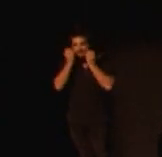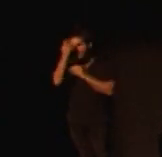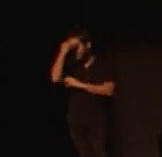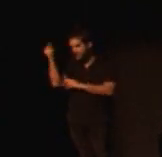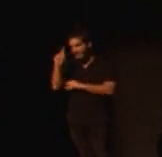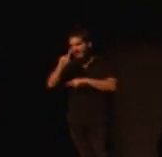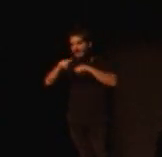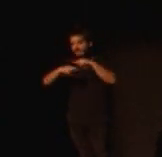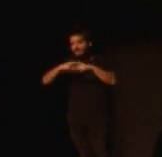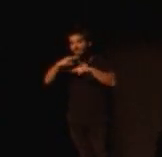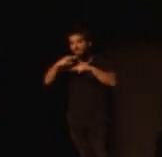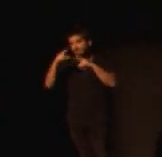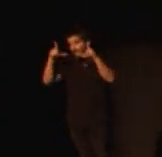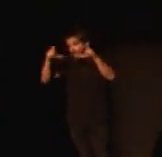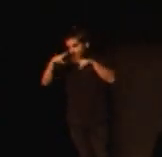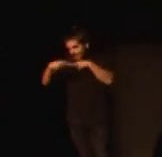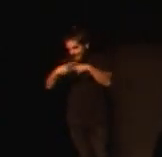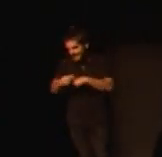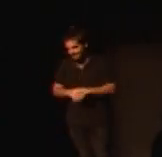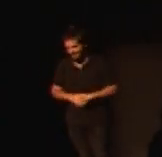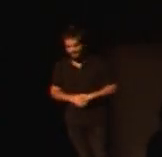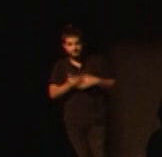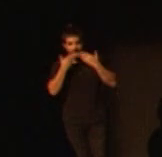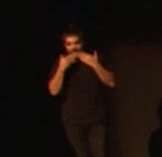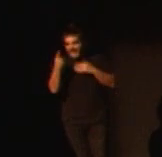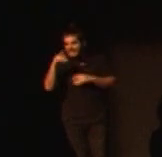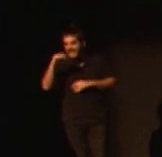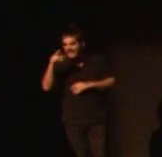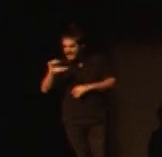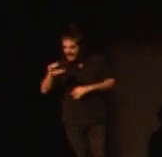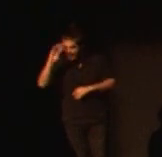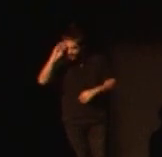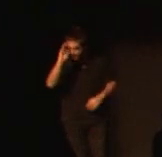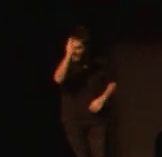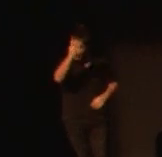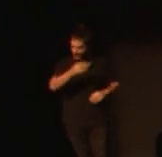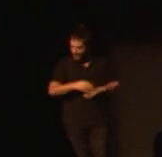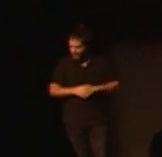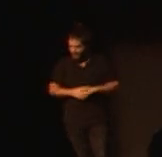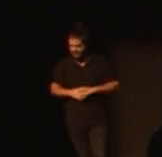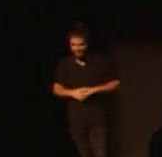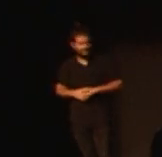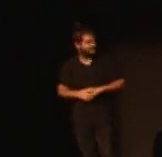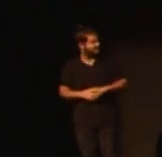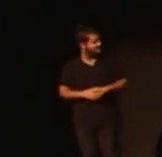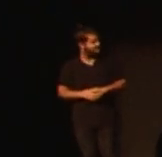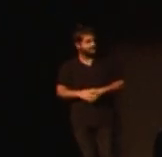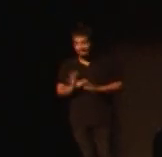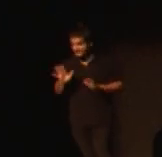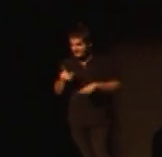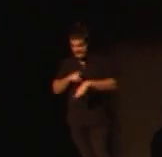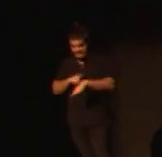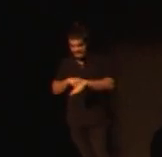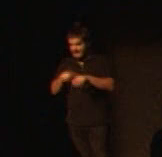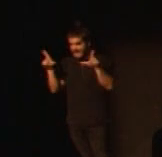familia. Pues muchas gracias, Quique. Te mandamos un saludo a todos nuestros compañeros de sorteos de la ONCE que estarán a puntito de repartir mucha